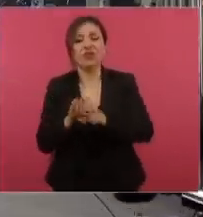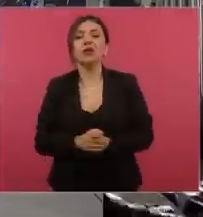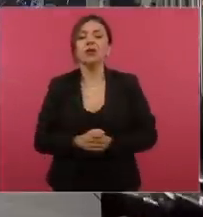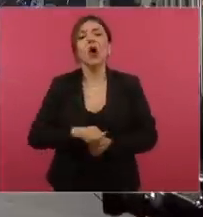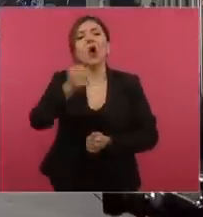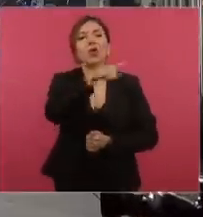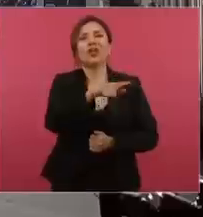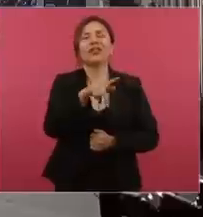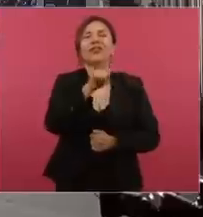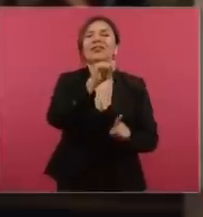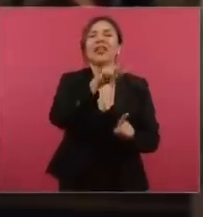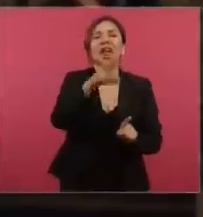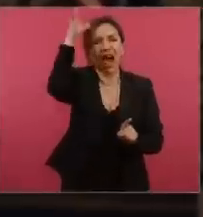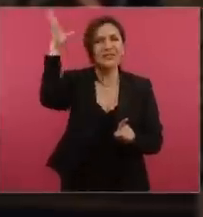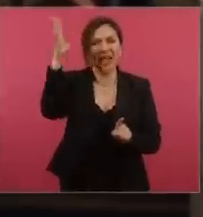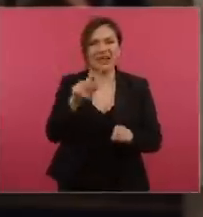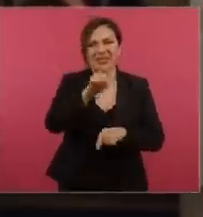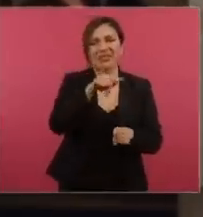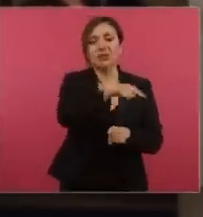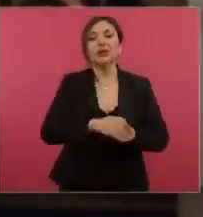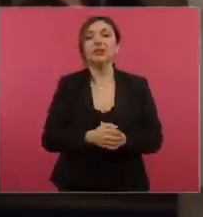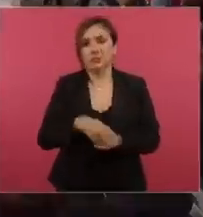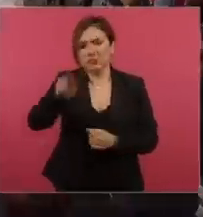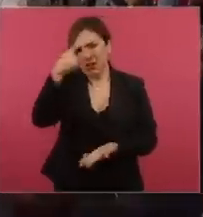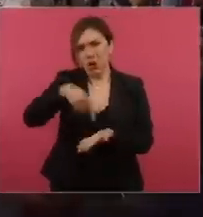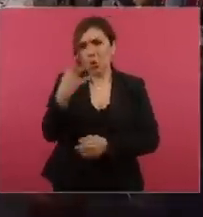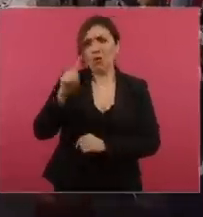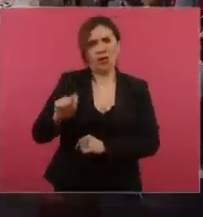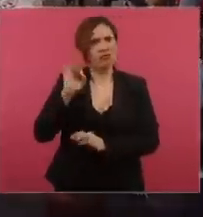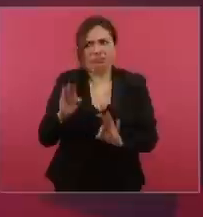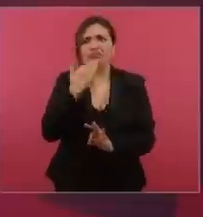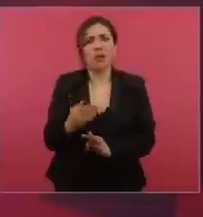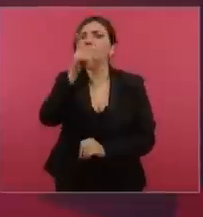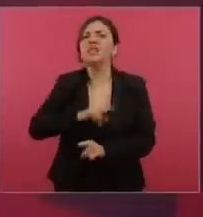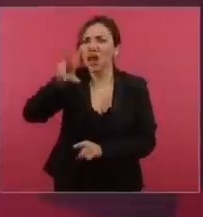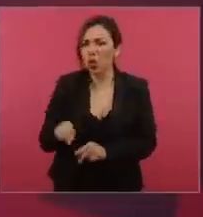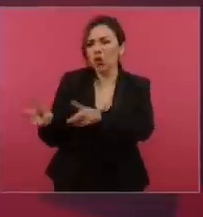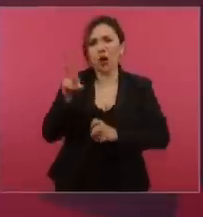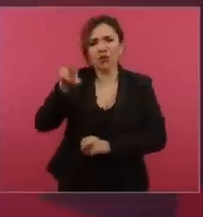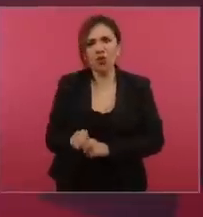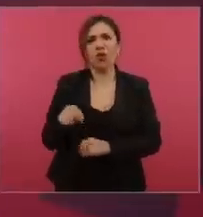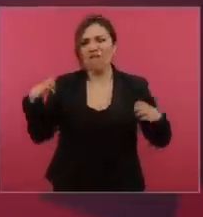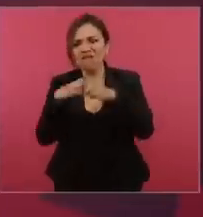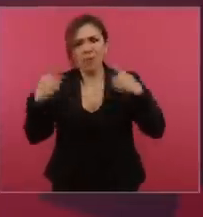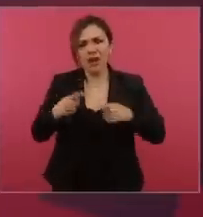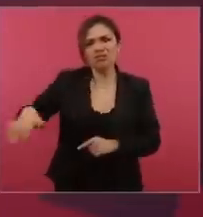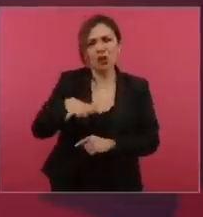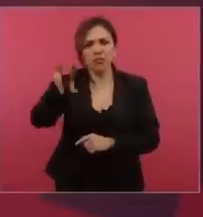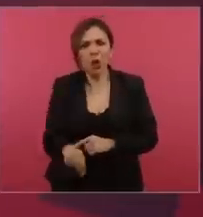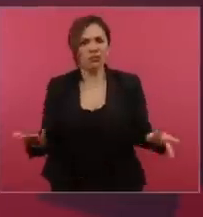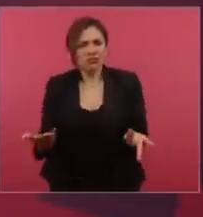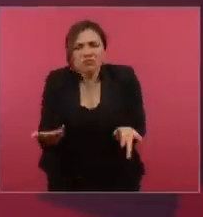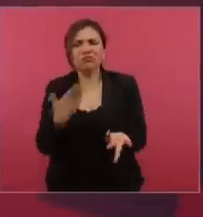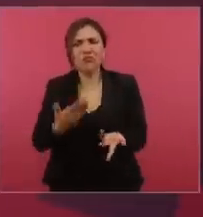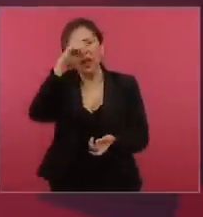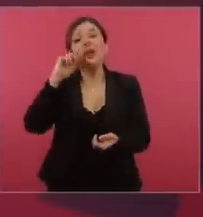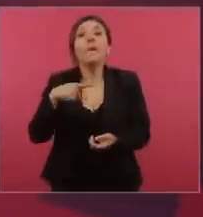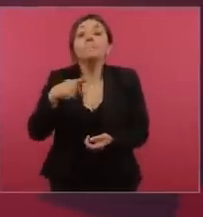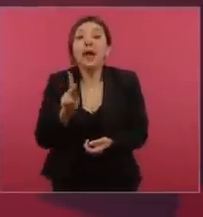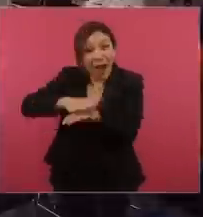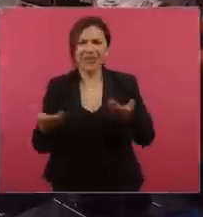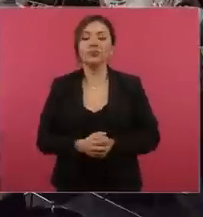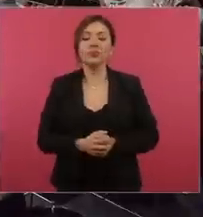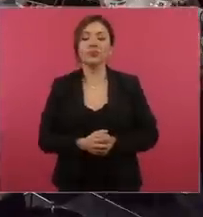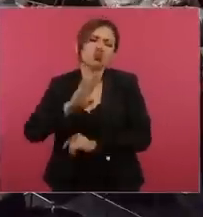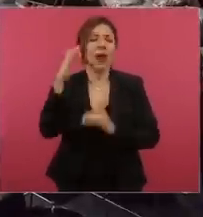que dice que ya con los libros... Enseñan el credo de la 4T, están re bien. No mentir, no robar, no traicionar al pueblo. Pero no traen